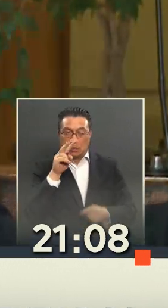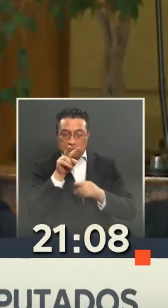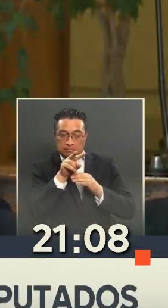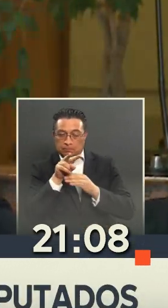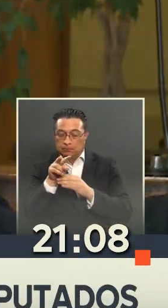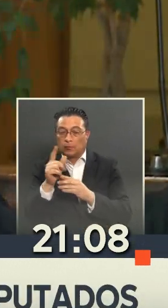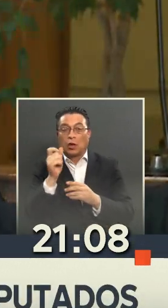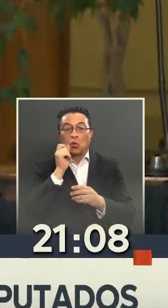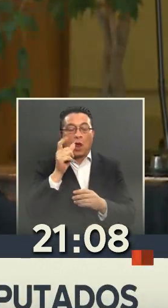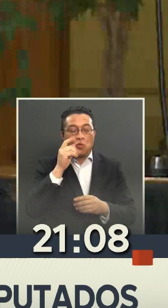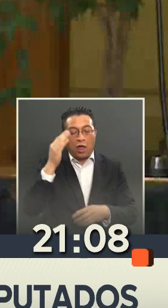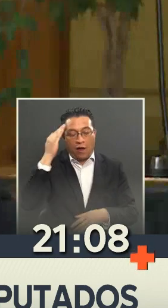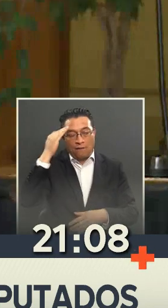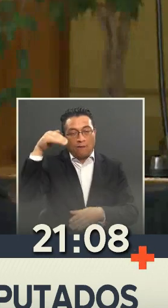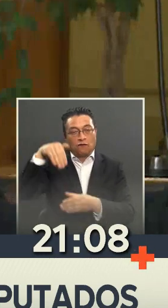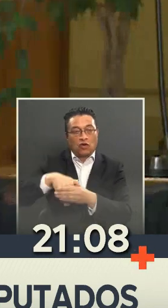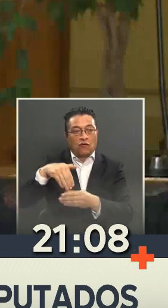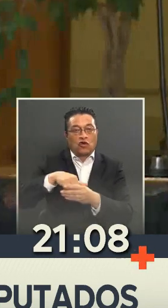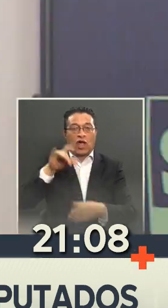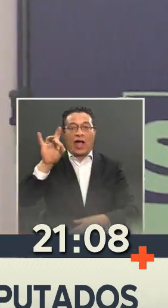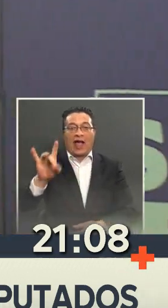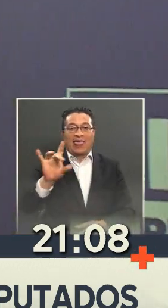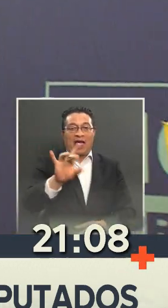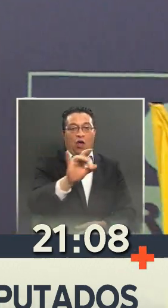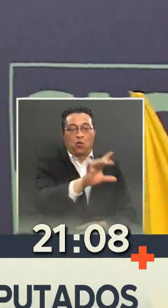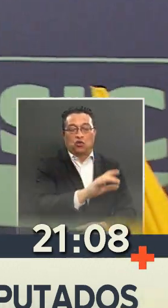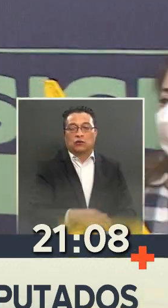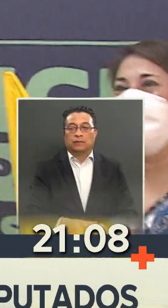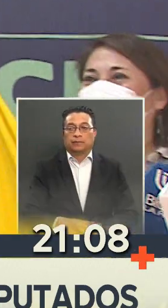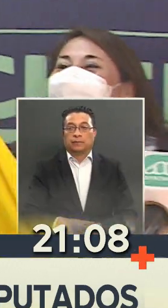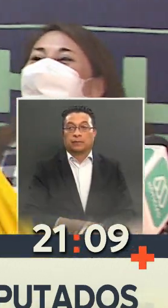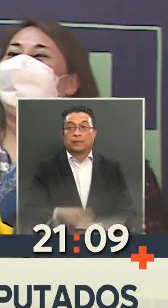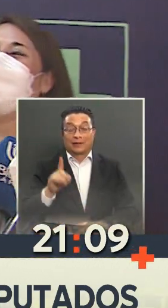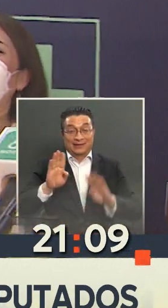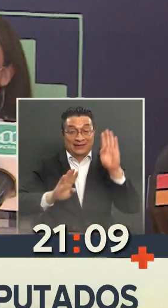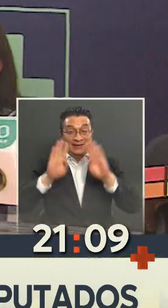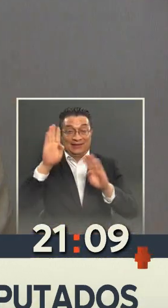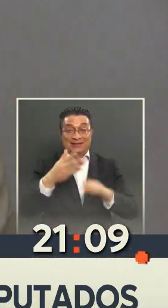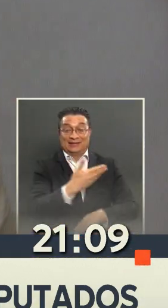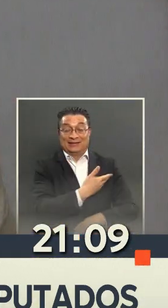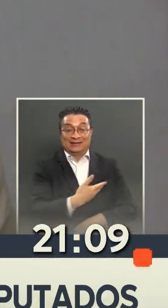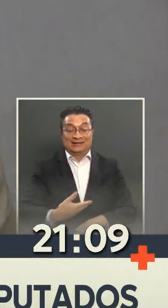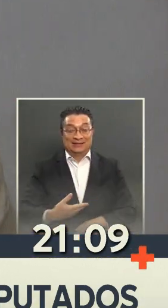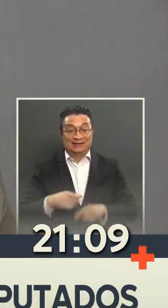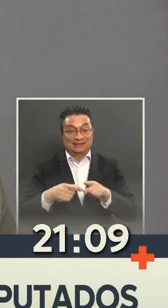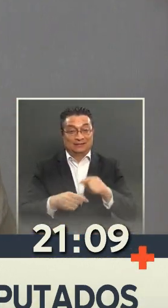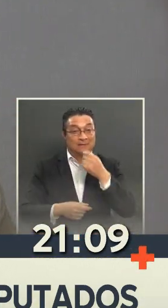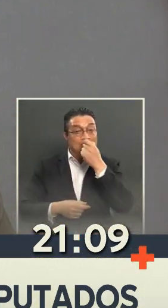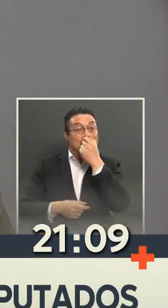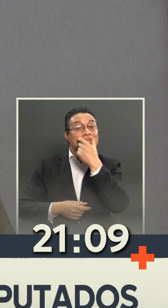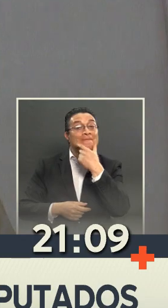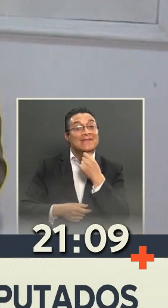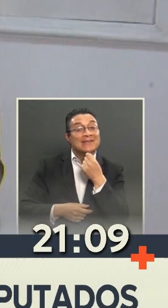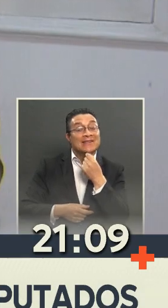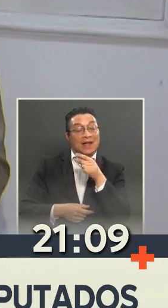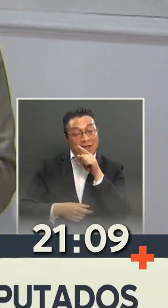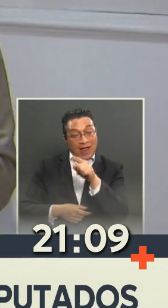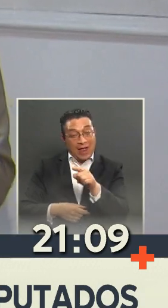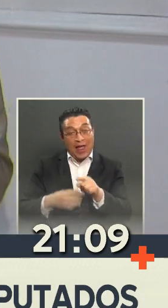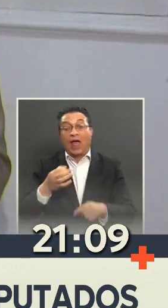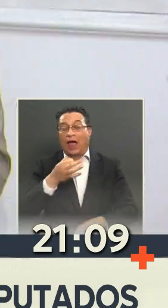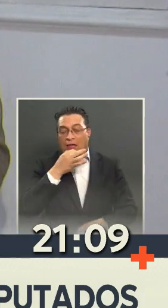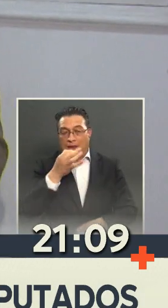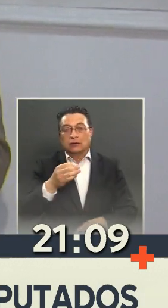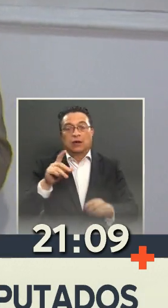digamos, las votaciones de cada uno de nosotros en ese proyecto. Para el candidato presidencial del sector, Sebastián Sichel, el tema deben zanjarlo